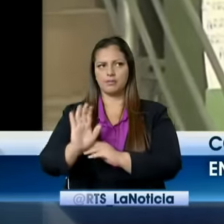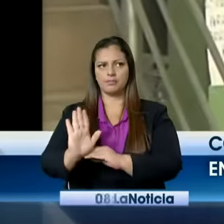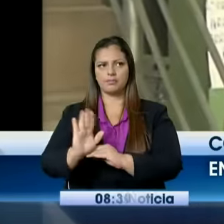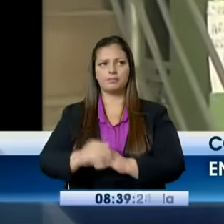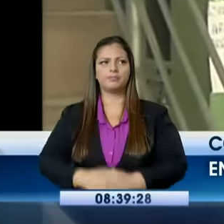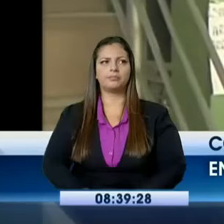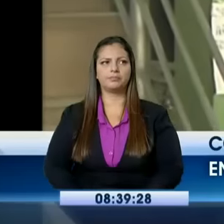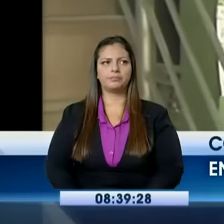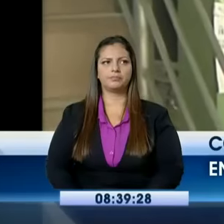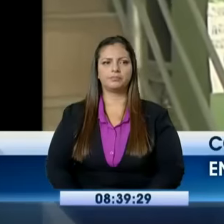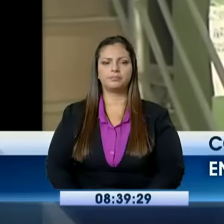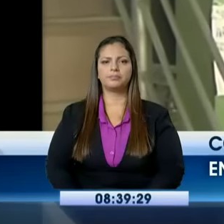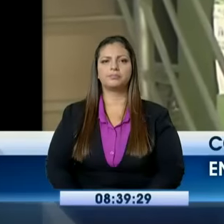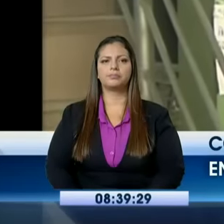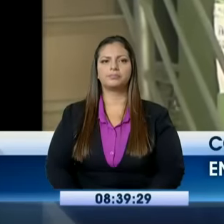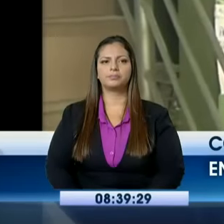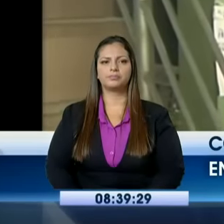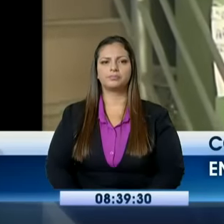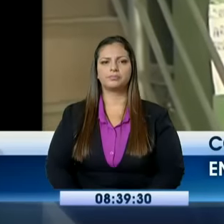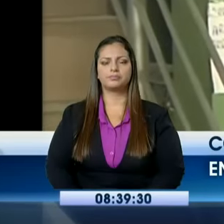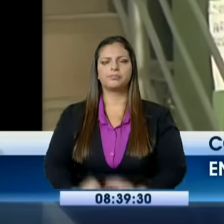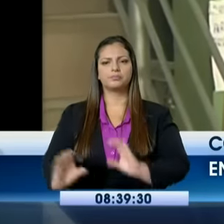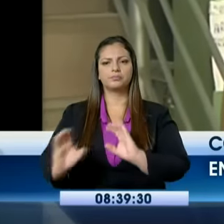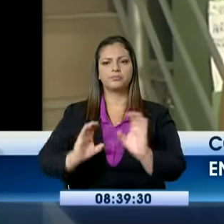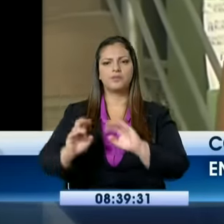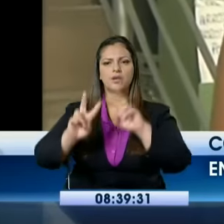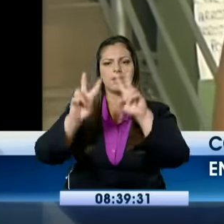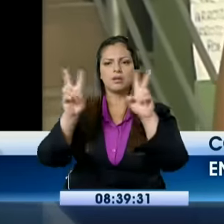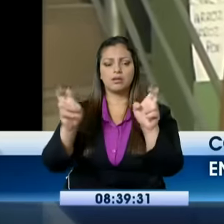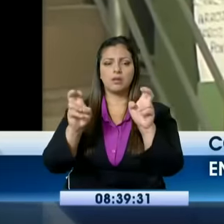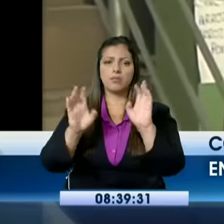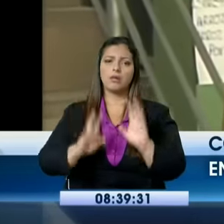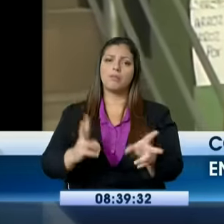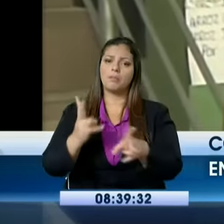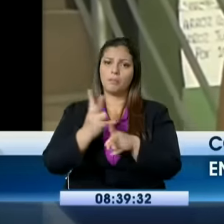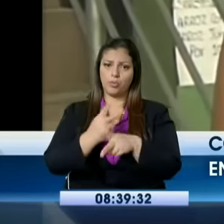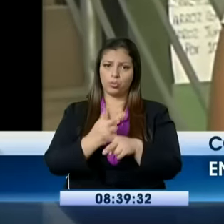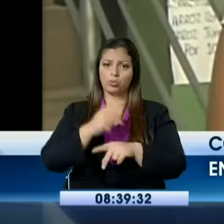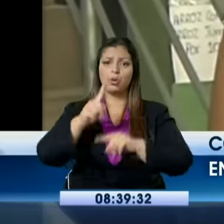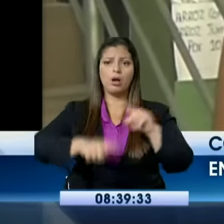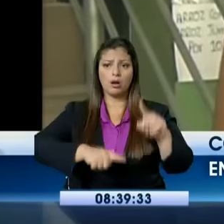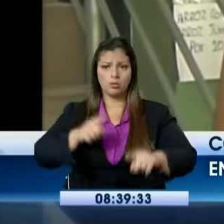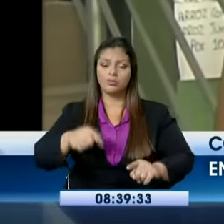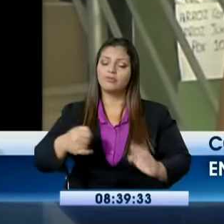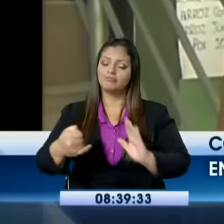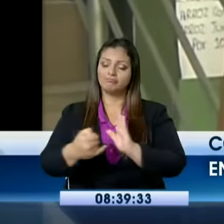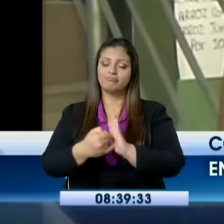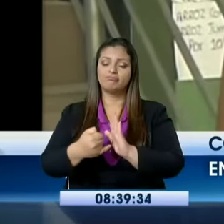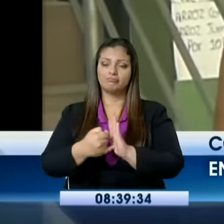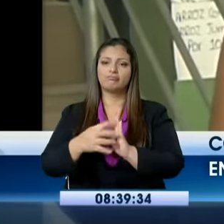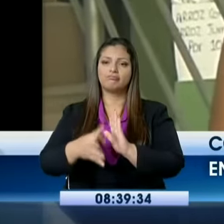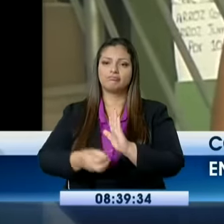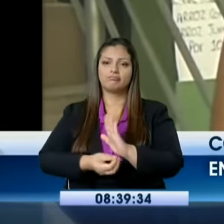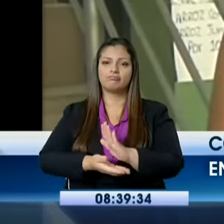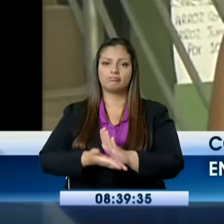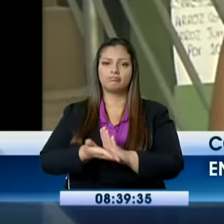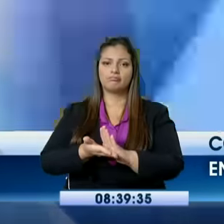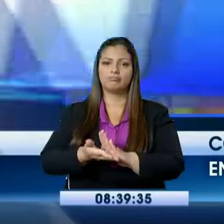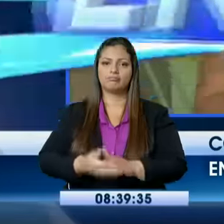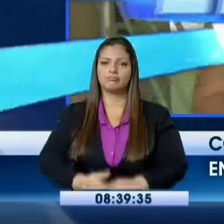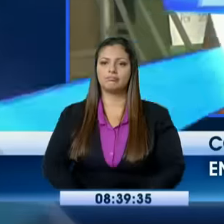conversar precisamente sobre este tema, el alza de precios en algunos productos por el incremento del IVA. Sigo el informe y regresamos a